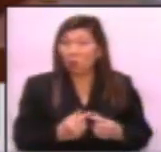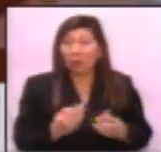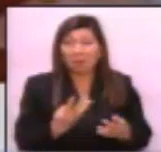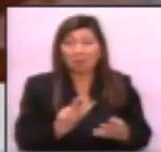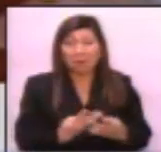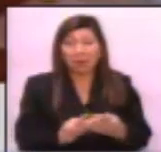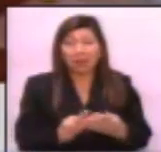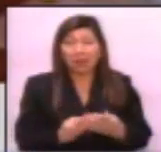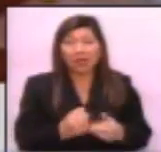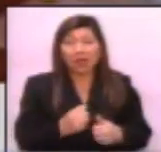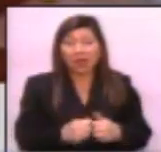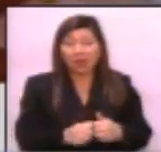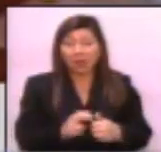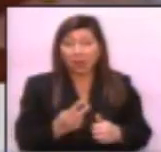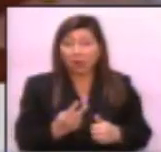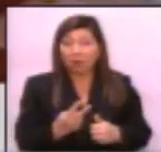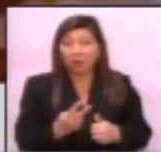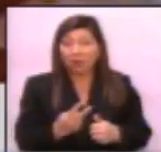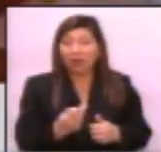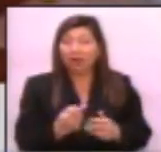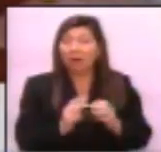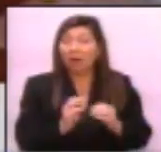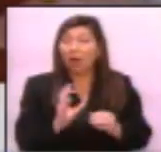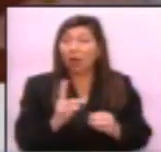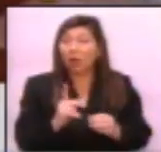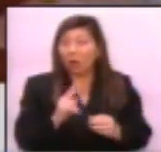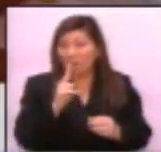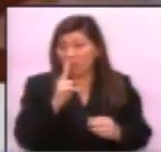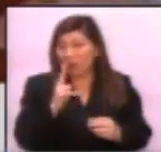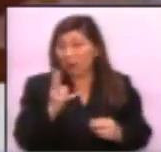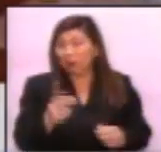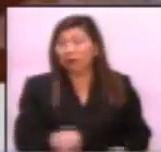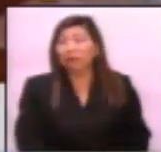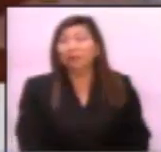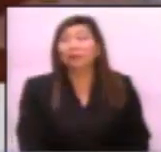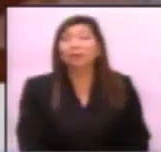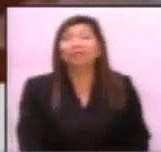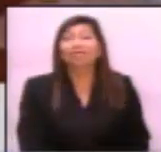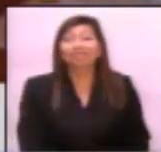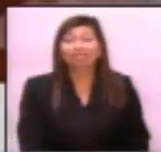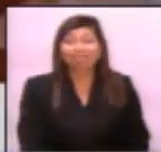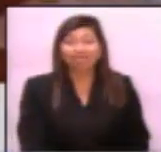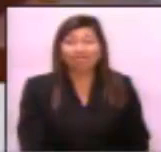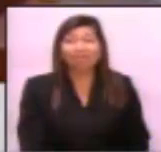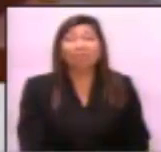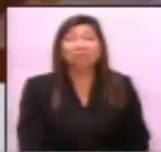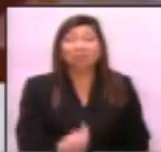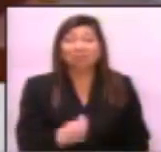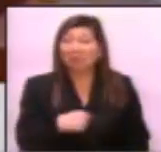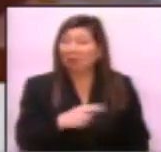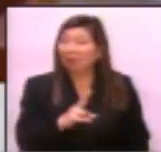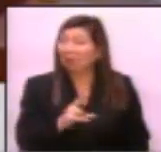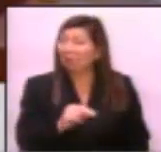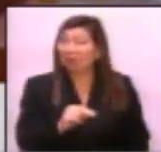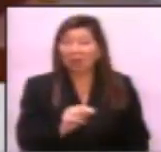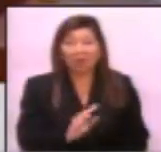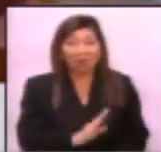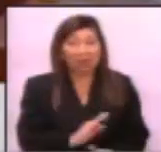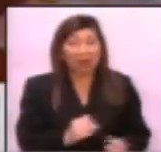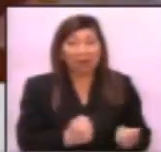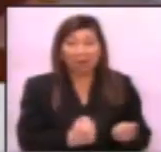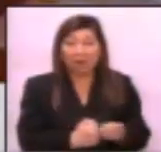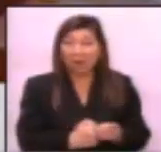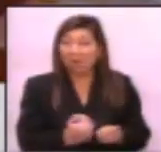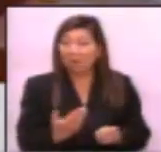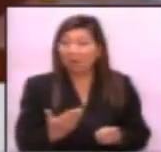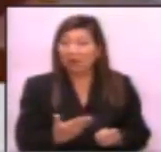cárcel el año 2000 por haberle robado al pueblo. Por esa razón, señor presidente, nosotros no vamos a apoyar